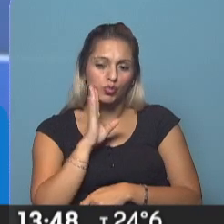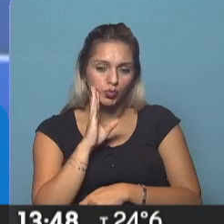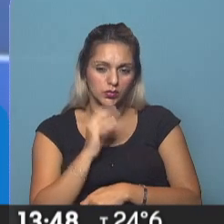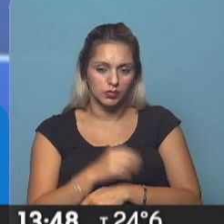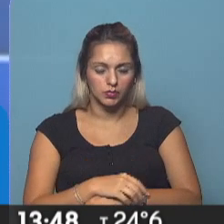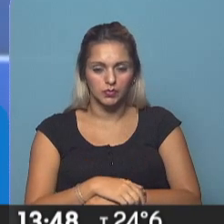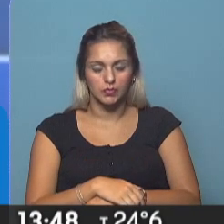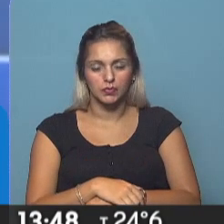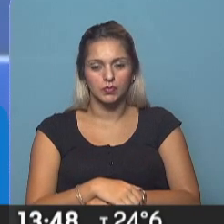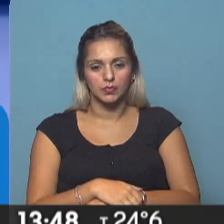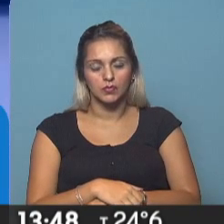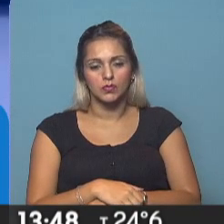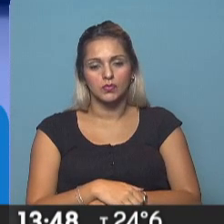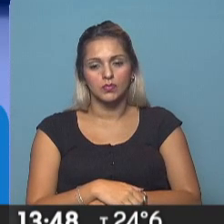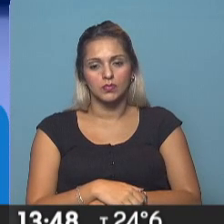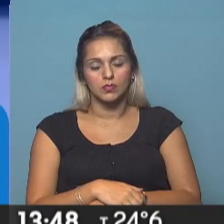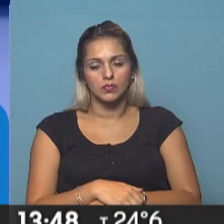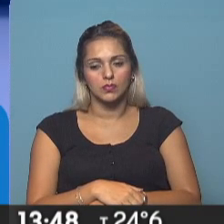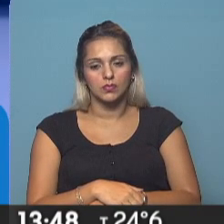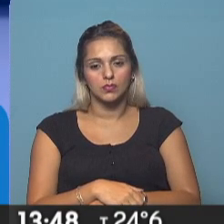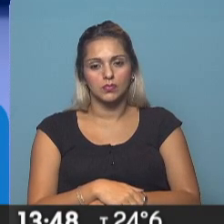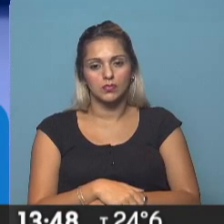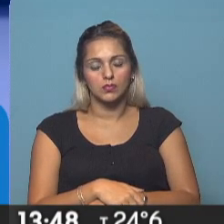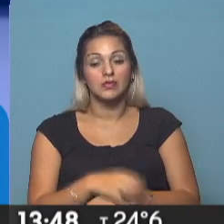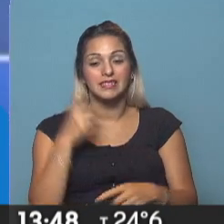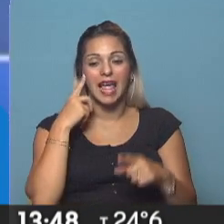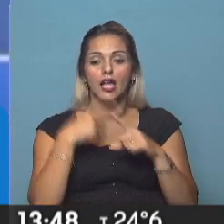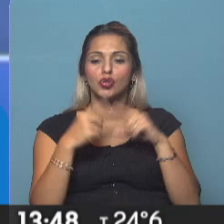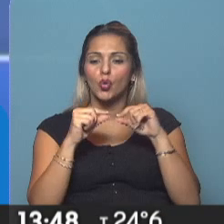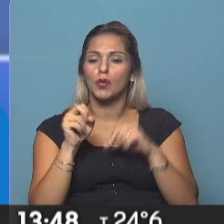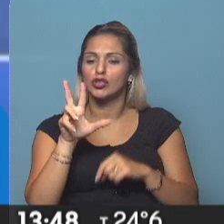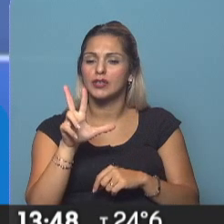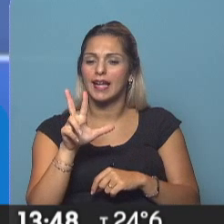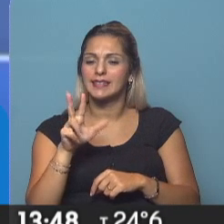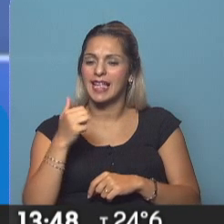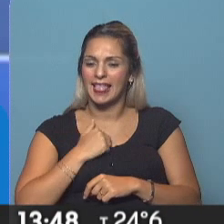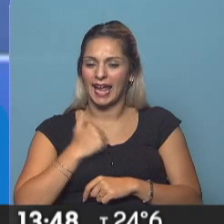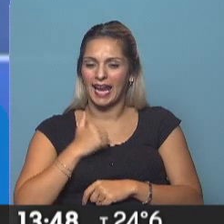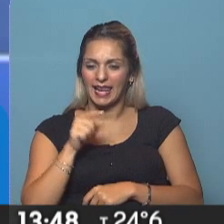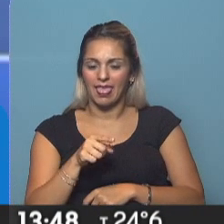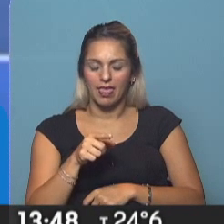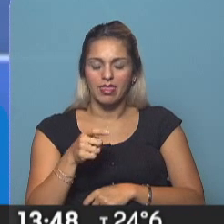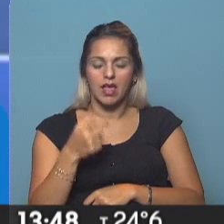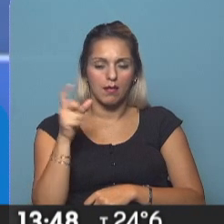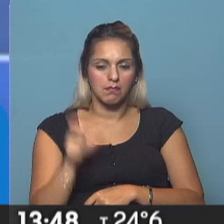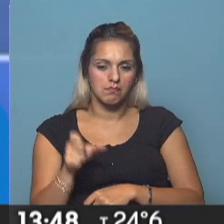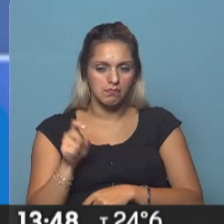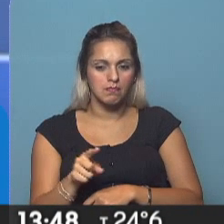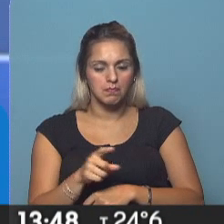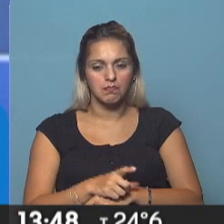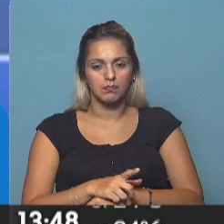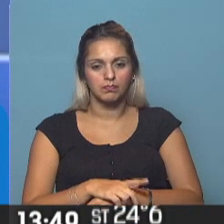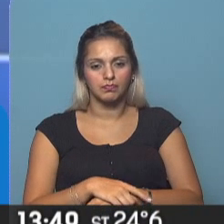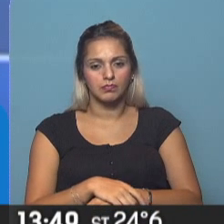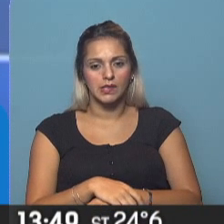Tiafoe. Por otro lado, el ex número 3 del mundo, el canadiense Raonic, tuvo